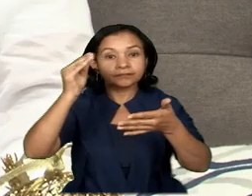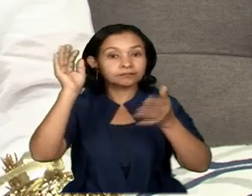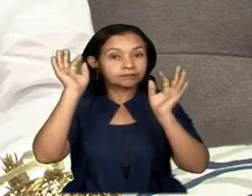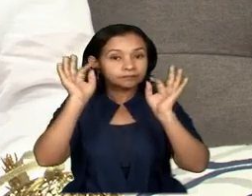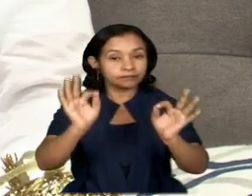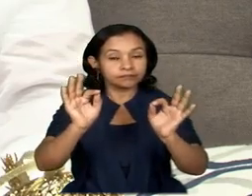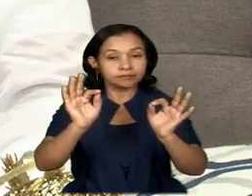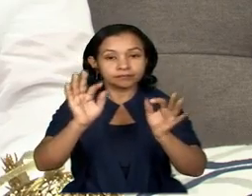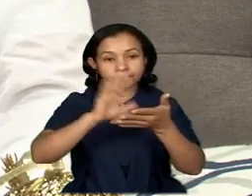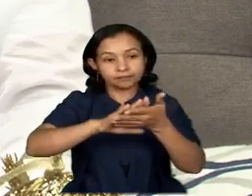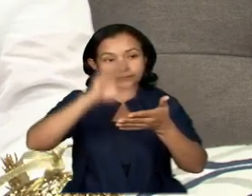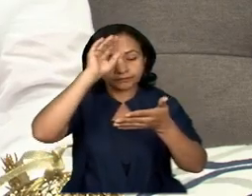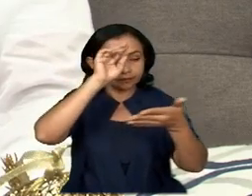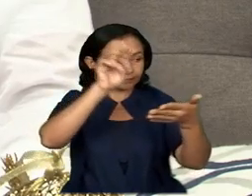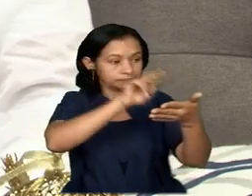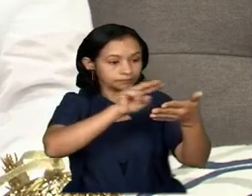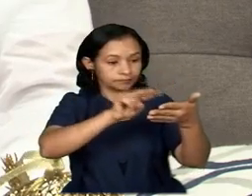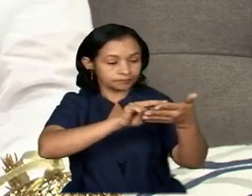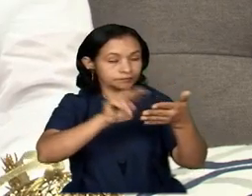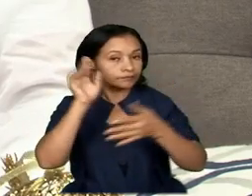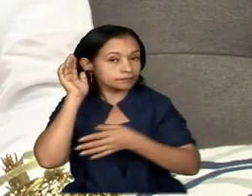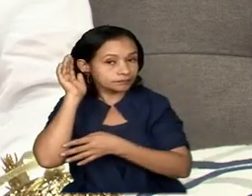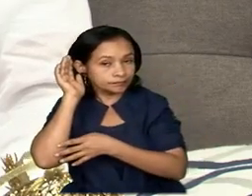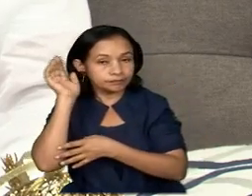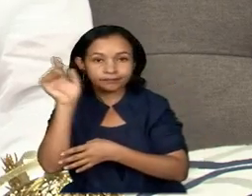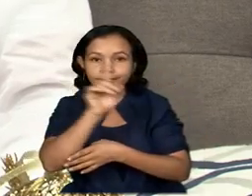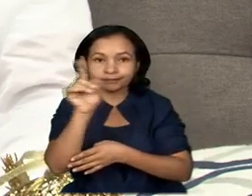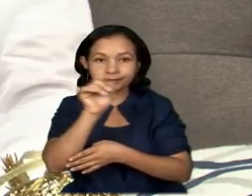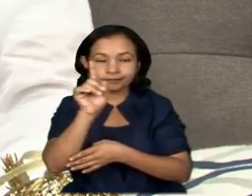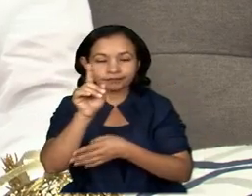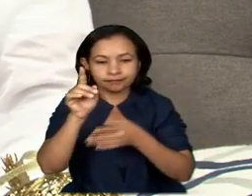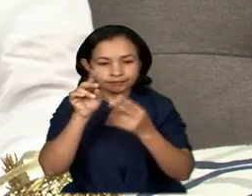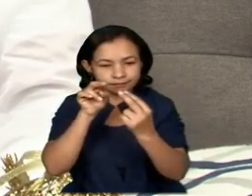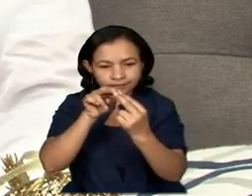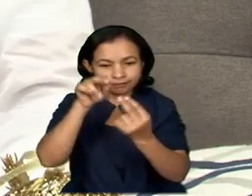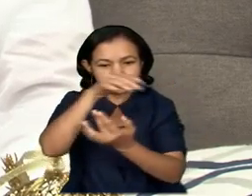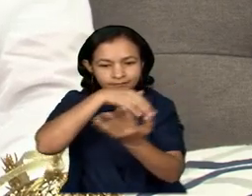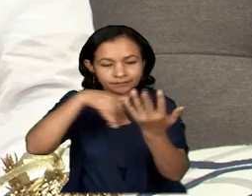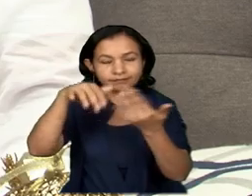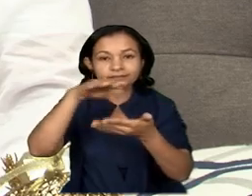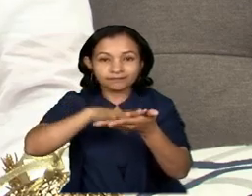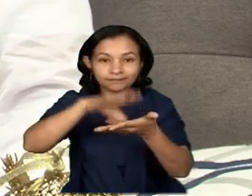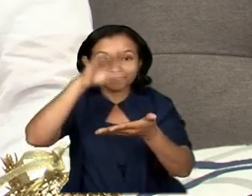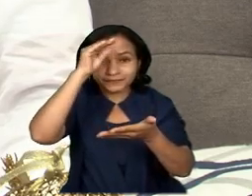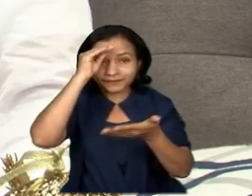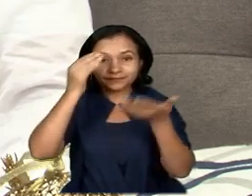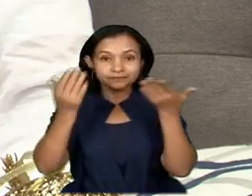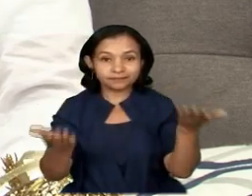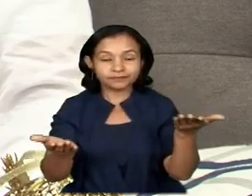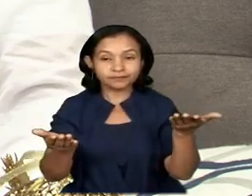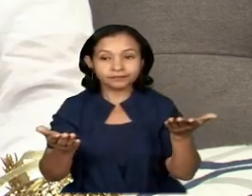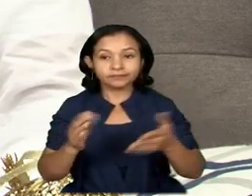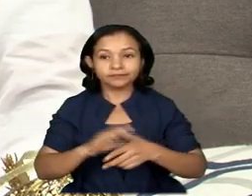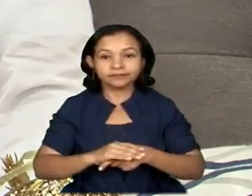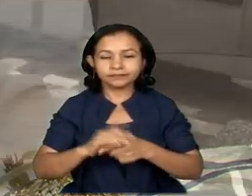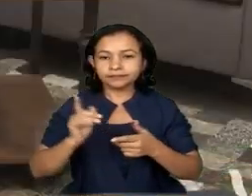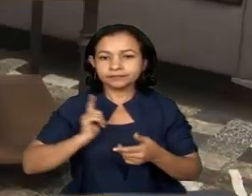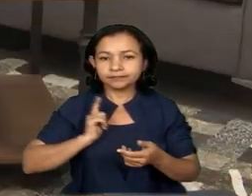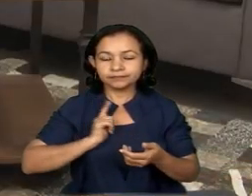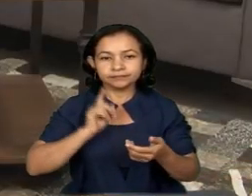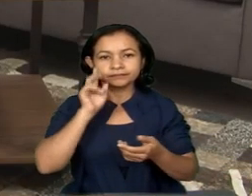solo aprende leyendo y escuchando, es una generación que si no interactúa no aprende, que si no tiene